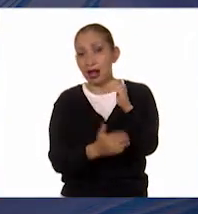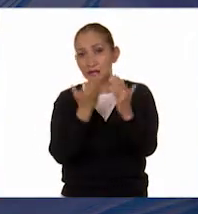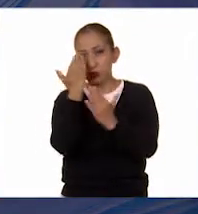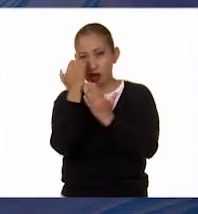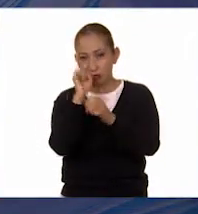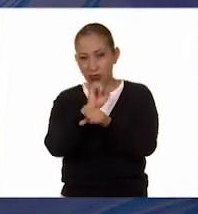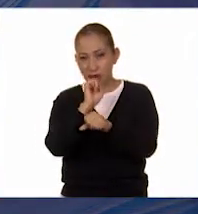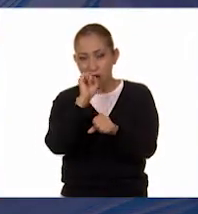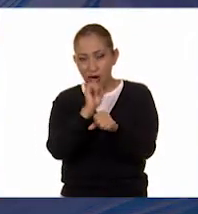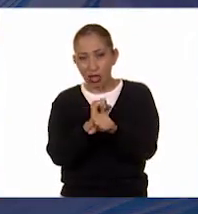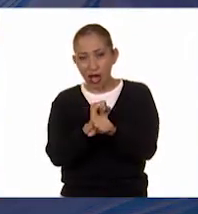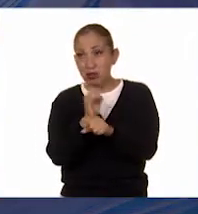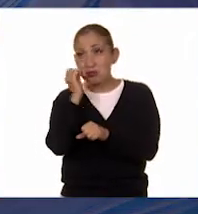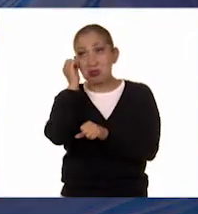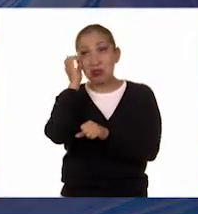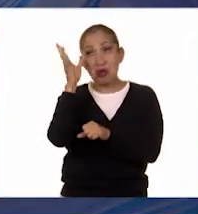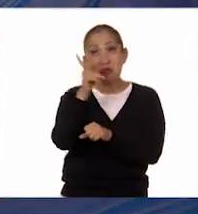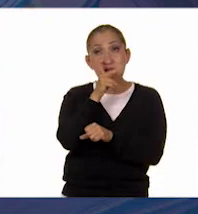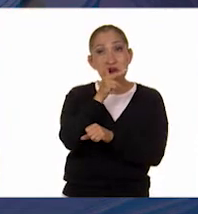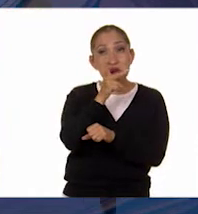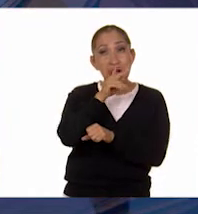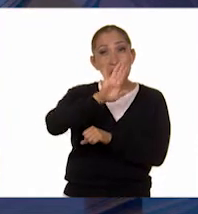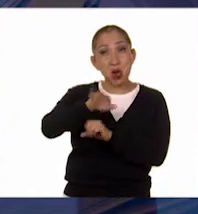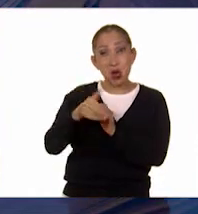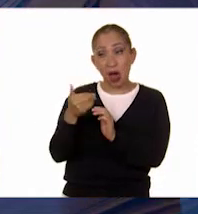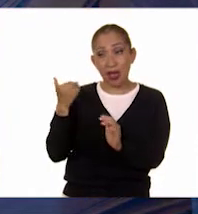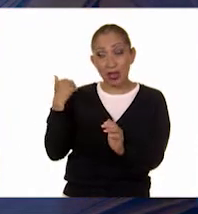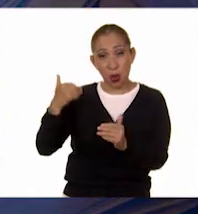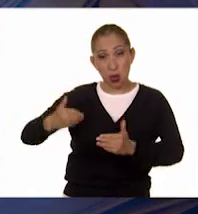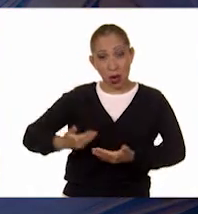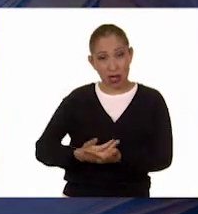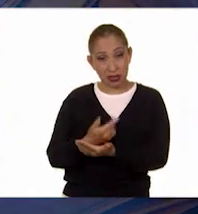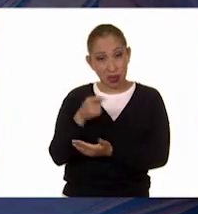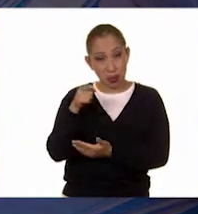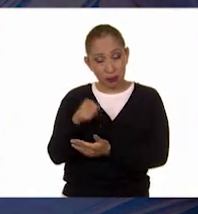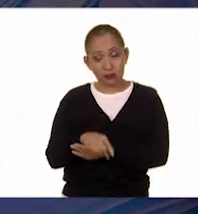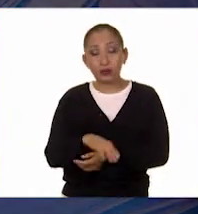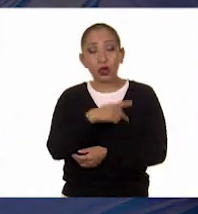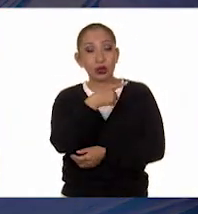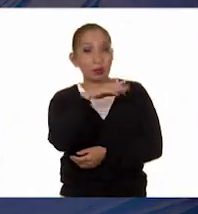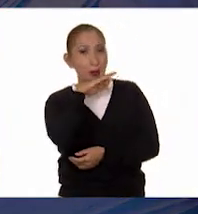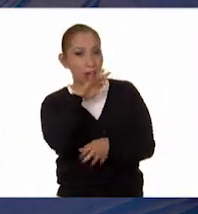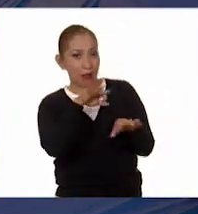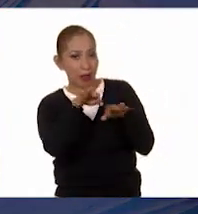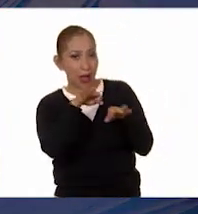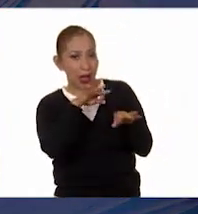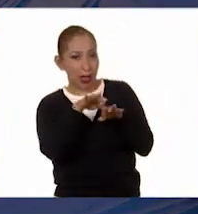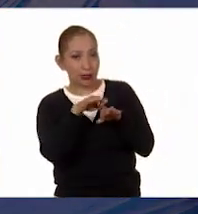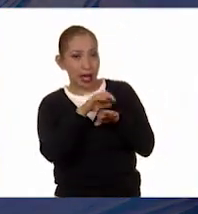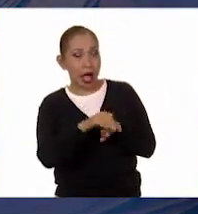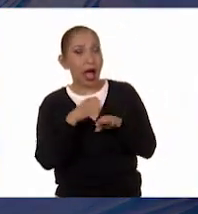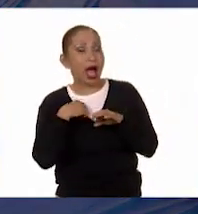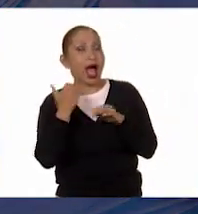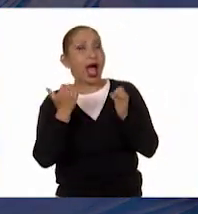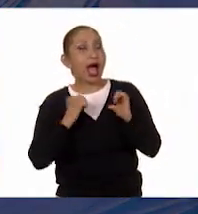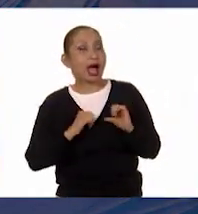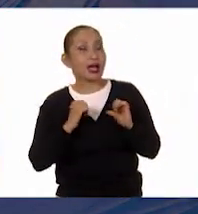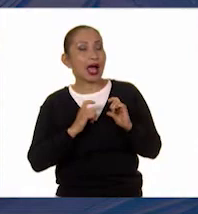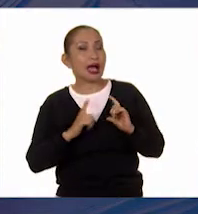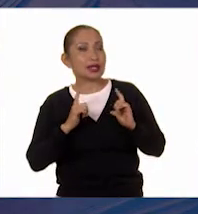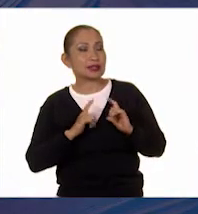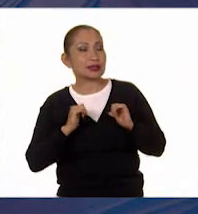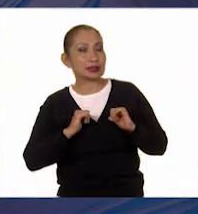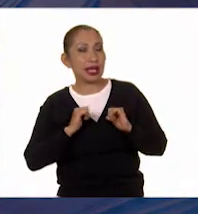secundaria. No recordabas a tu padre, muerto al poco tiempo de que nacieras. Tu madre trabajaba en una agencia de viajes. Todos